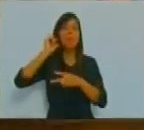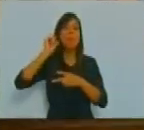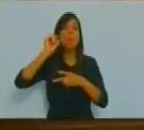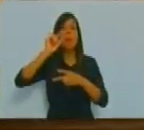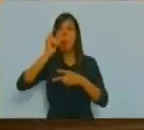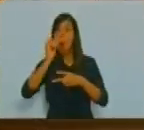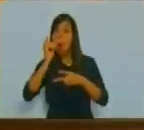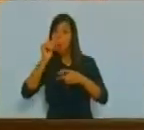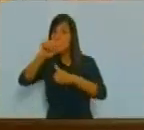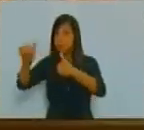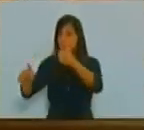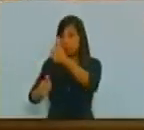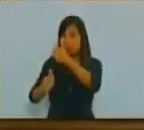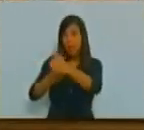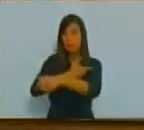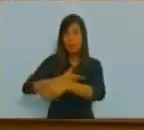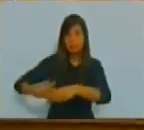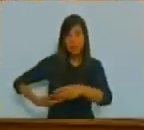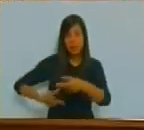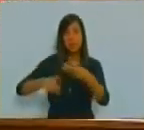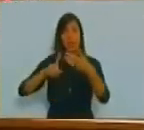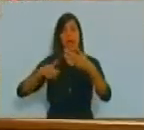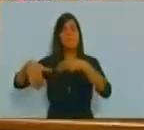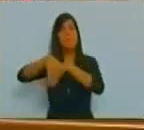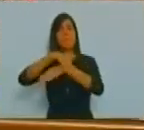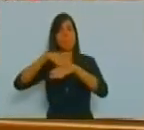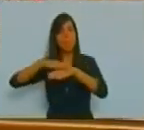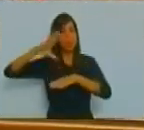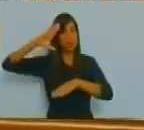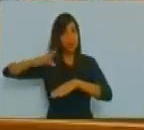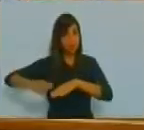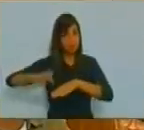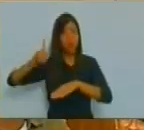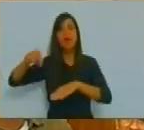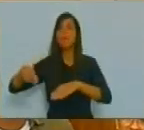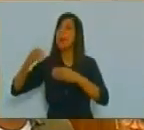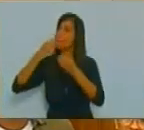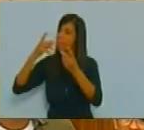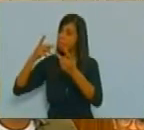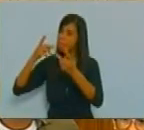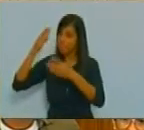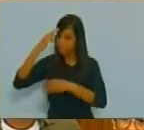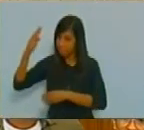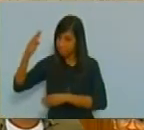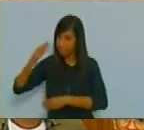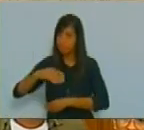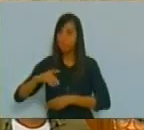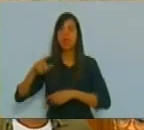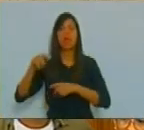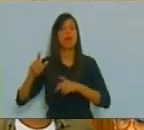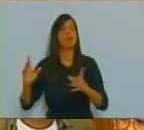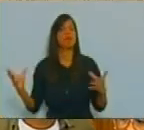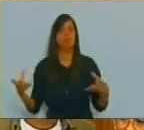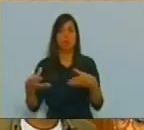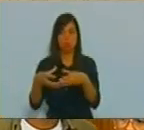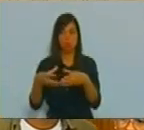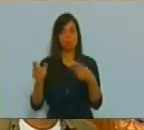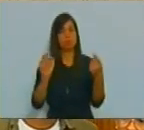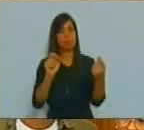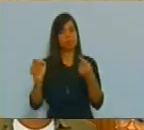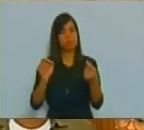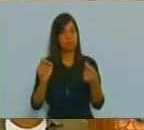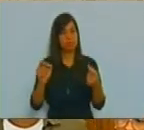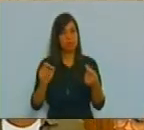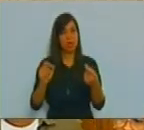al compañero ministro reverol que está aquí también discutiendo acerca de legislando